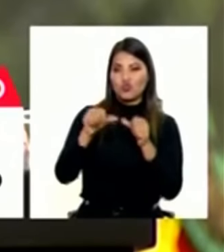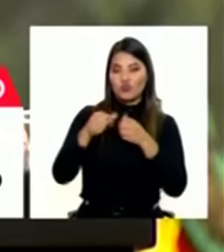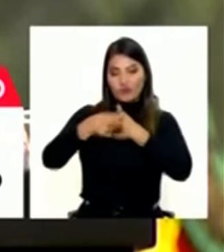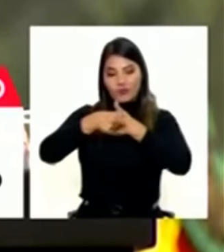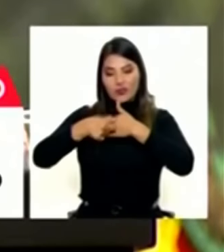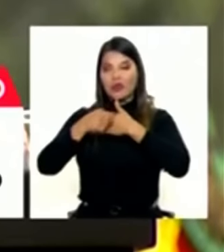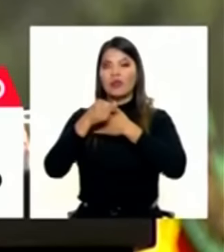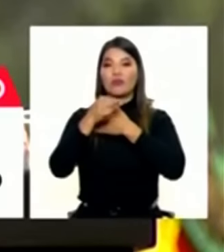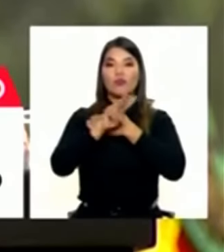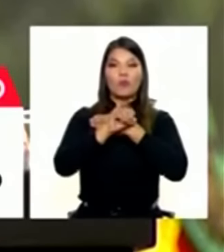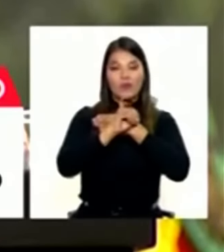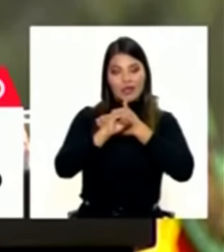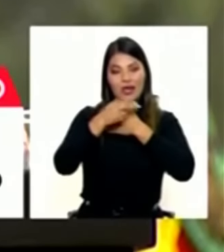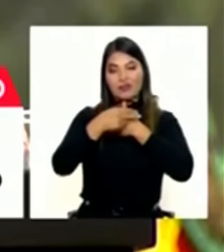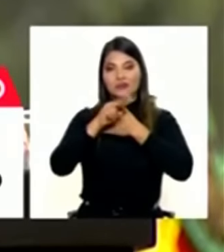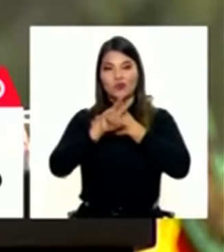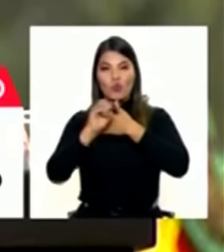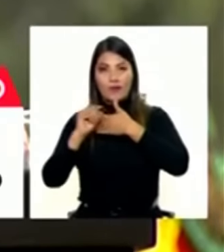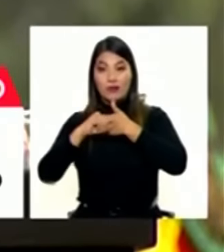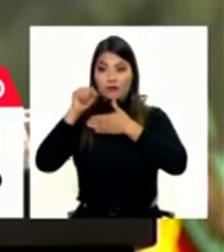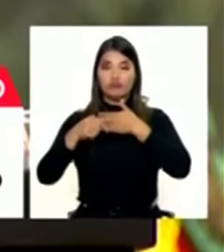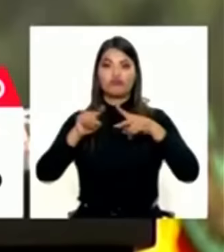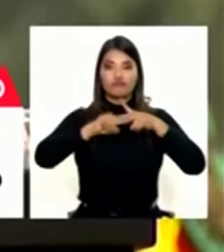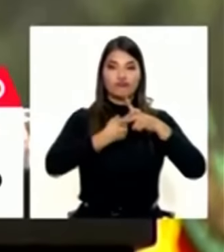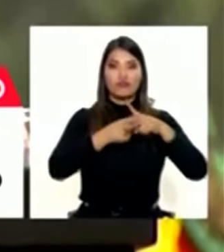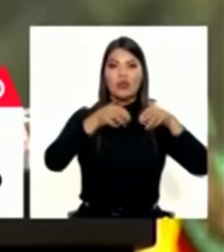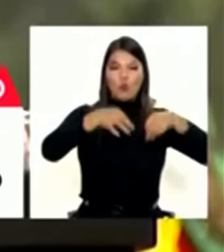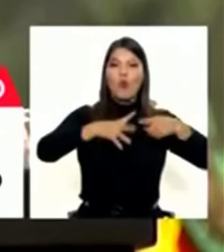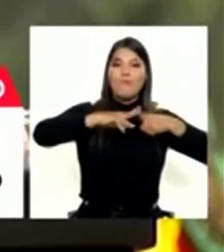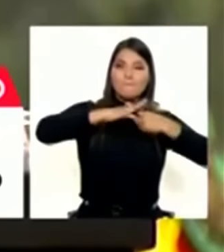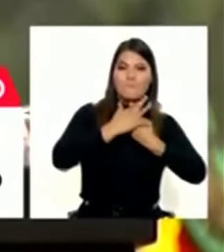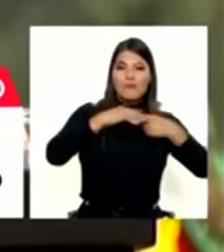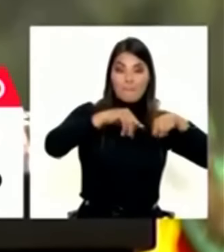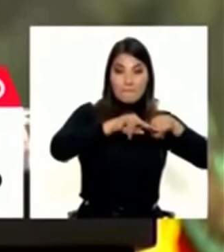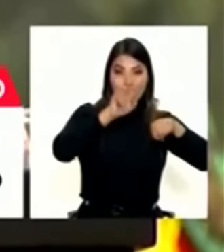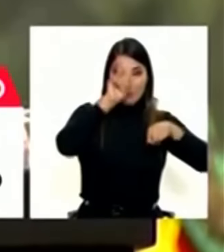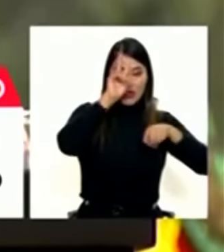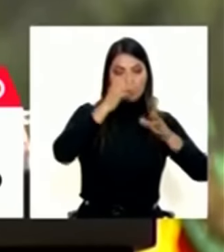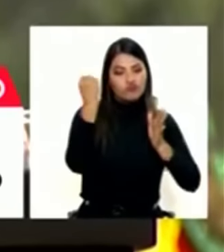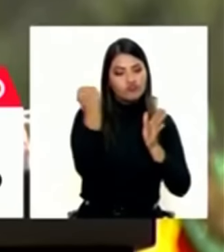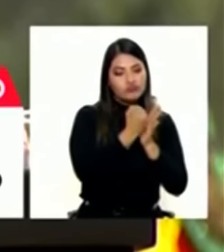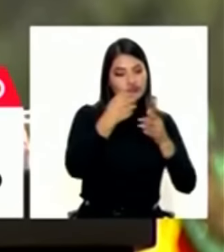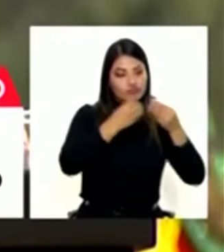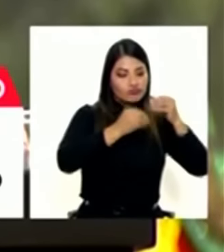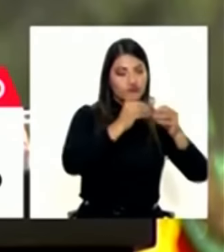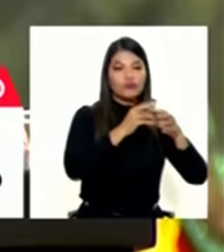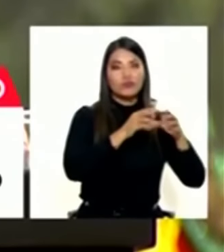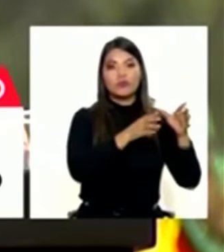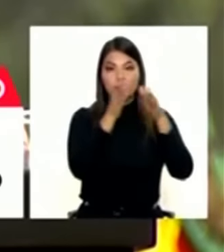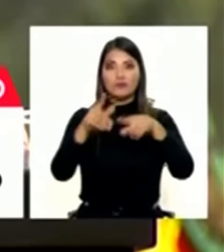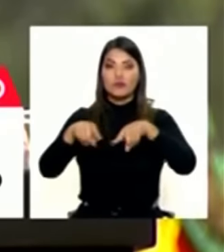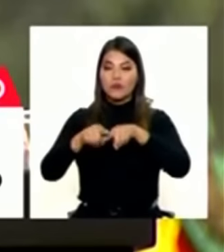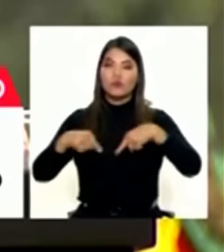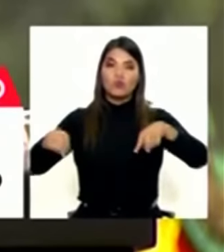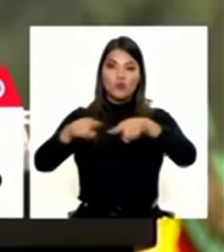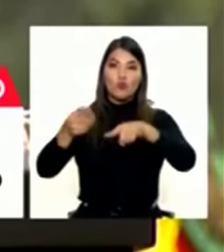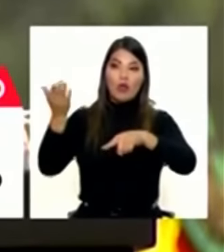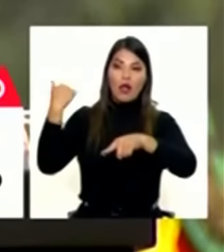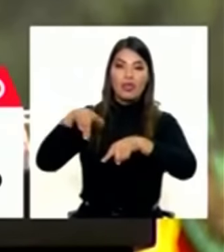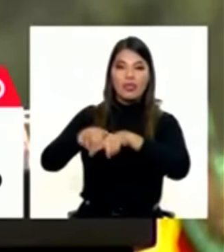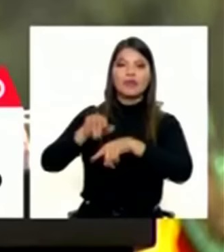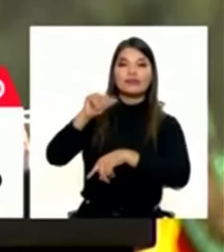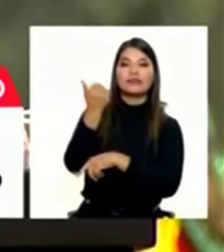CH-2000, íntegramente ensamblado en el Perú. Y qué decir del proyecto KT-1, que efectuó la coproducción